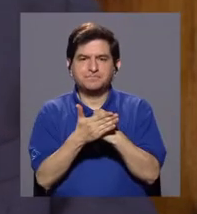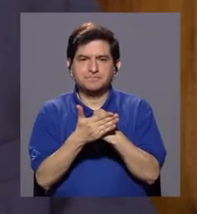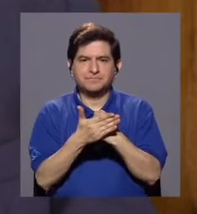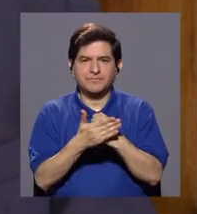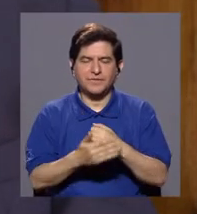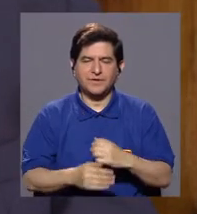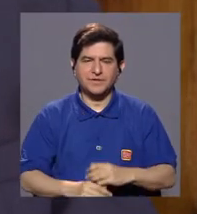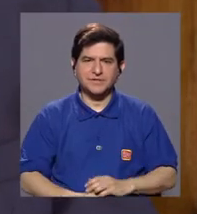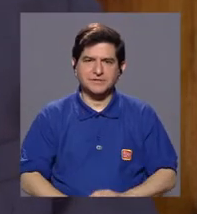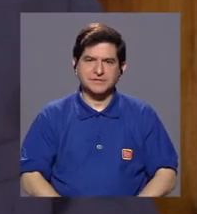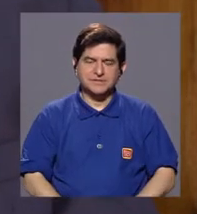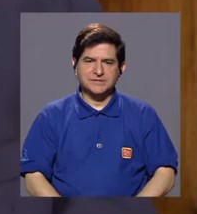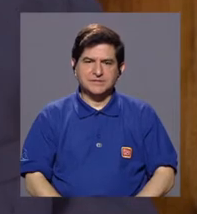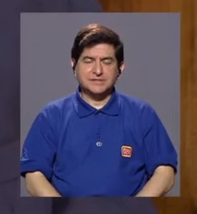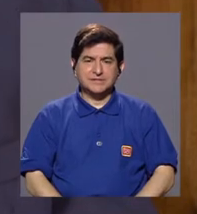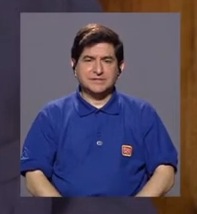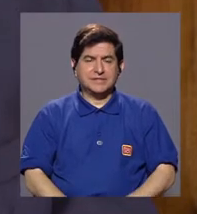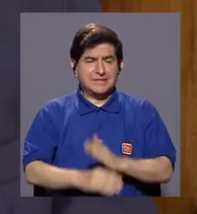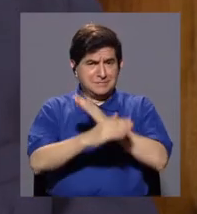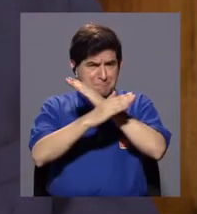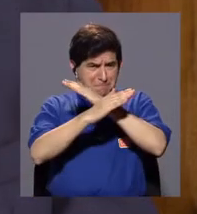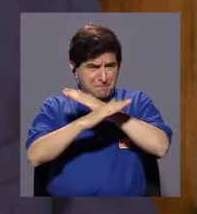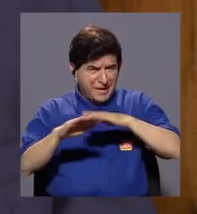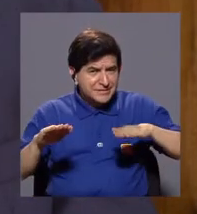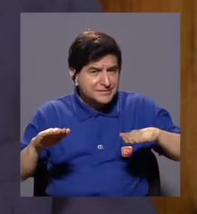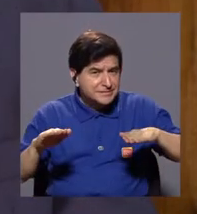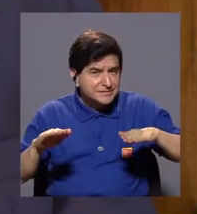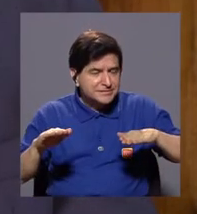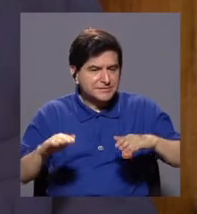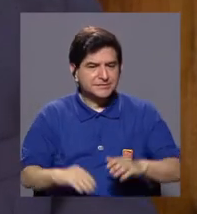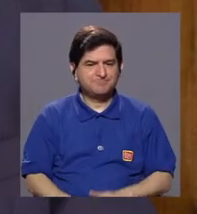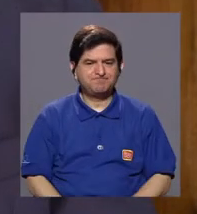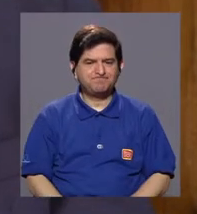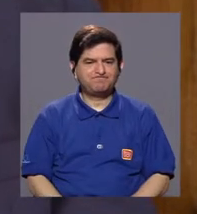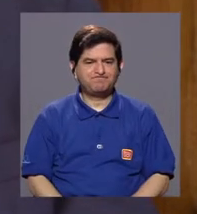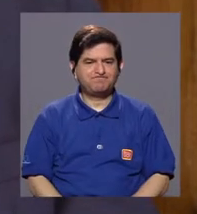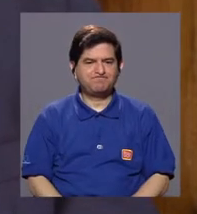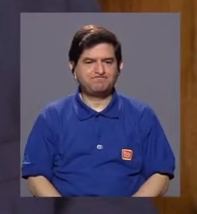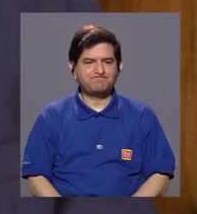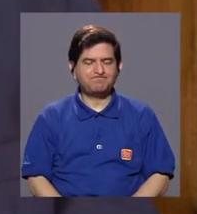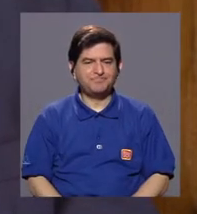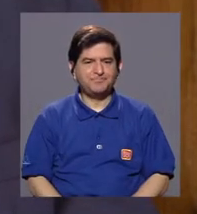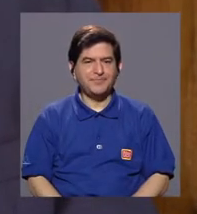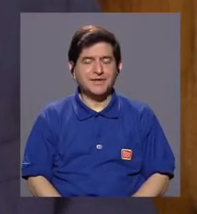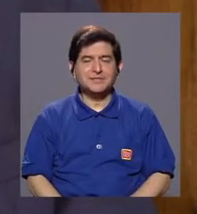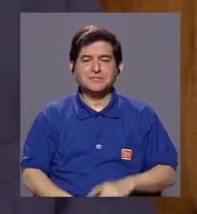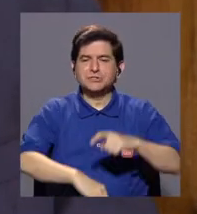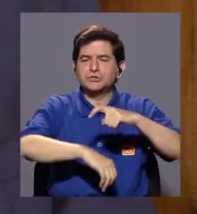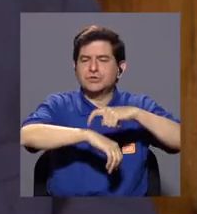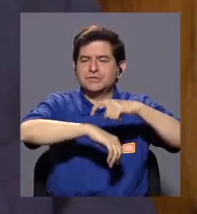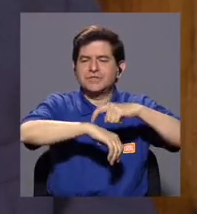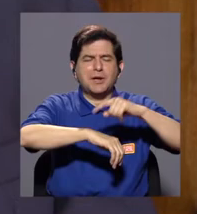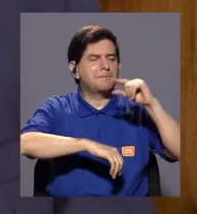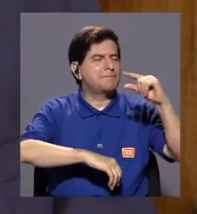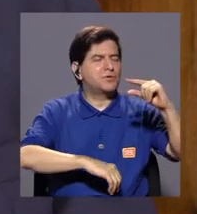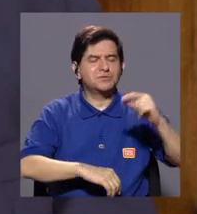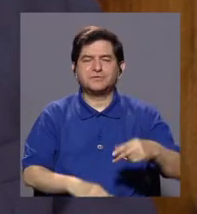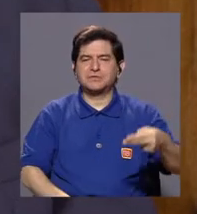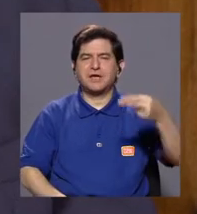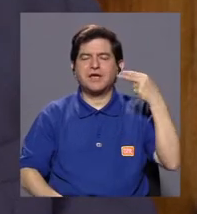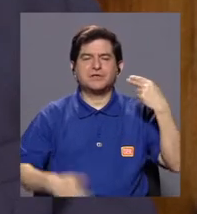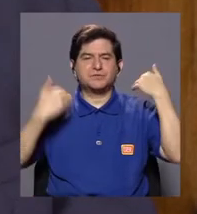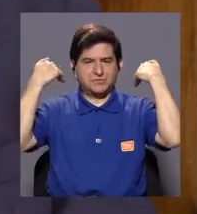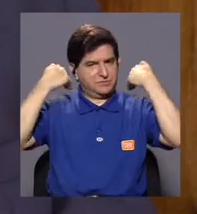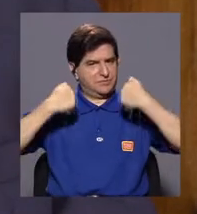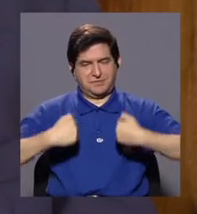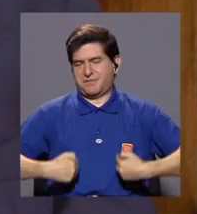lamentablemente la paz son periodos muy cortos en la historia